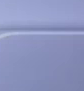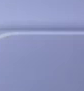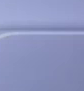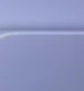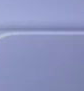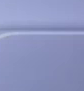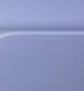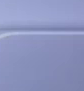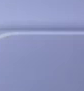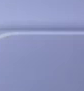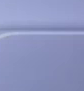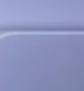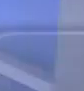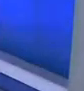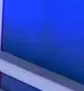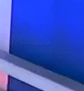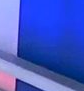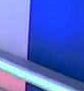al día.